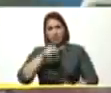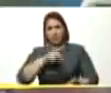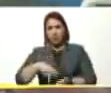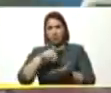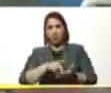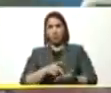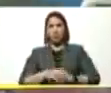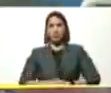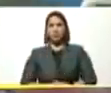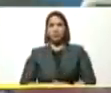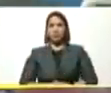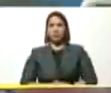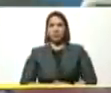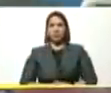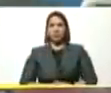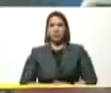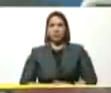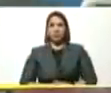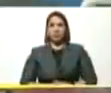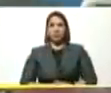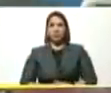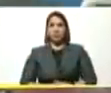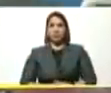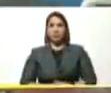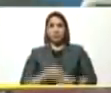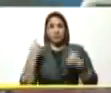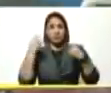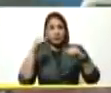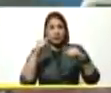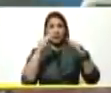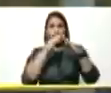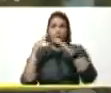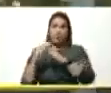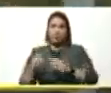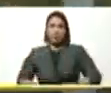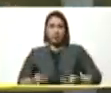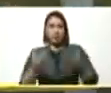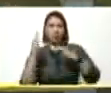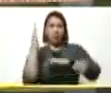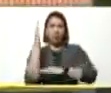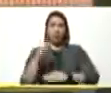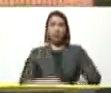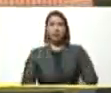Gracias, Amílcar. Presidente, con esta vivienda estamos entregando aquí en el estado Lara